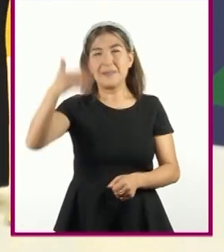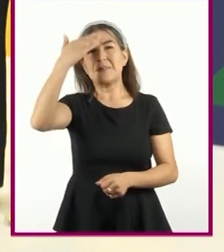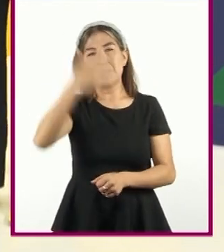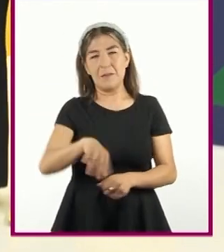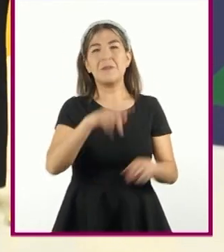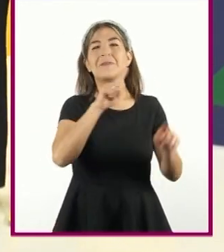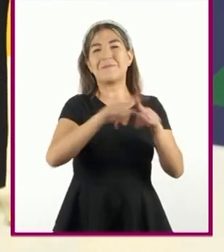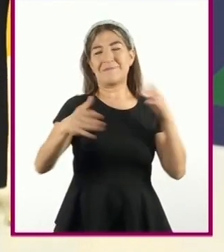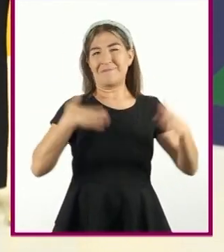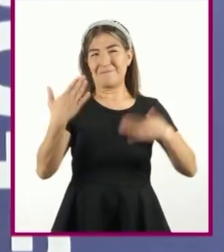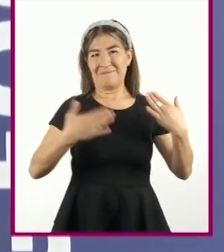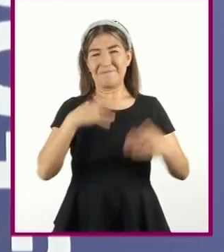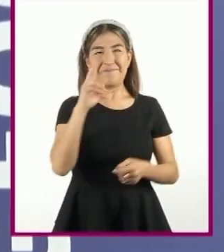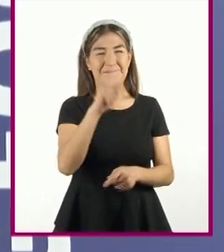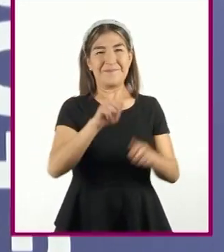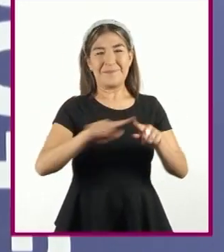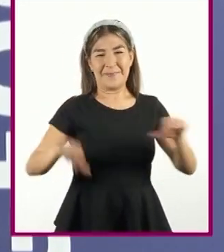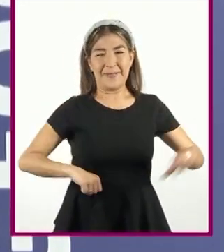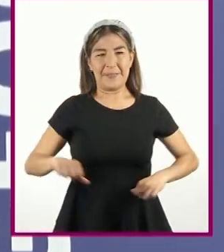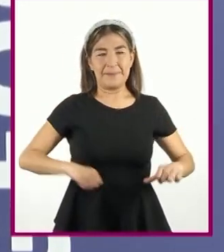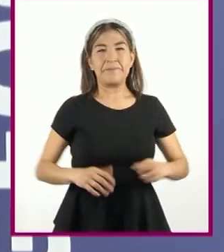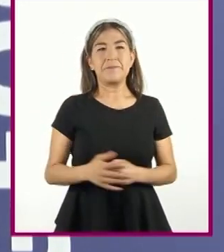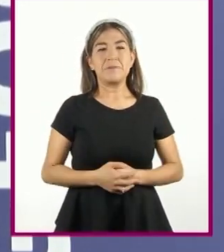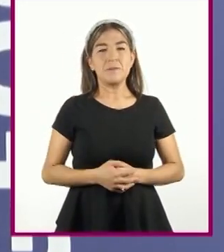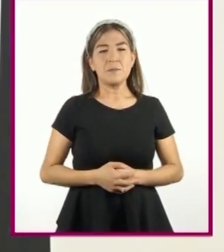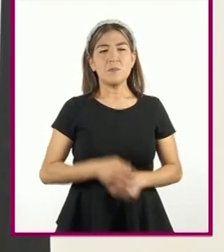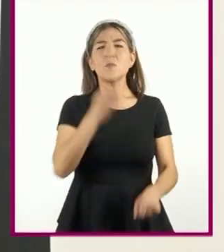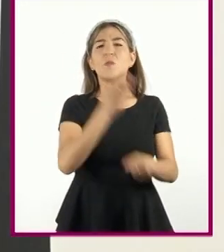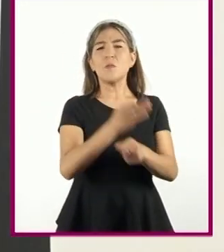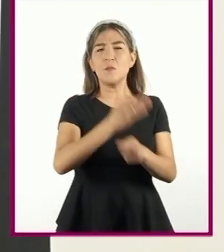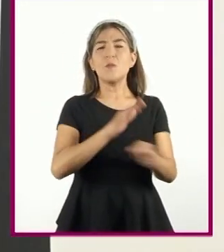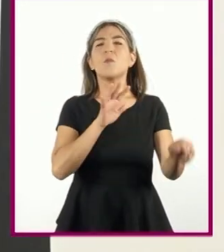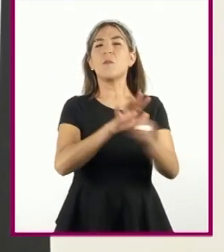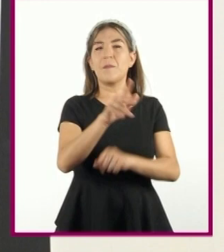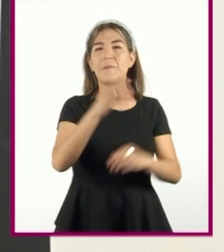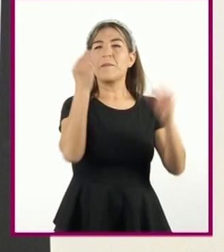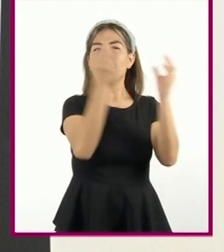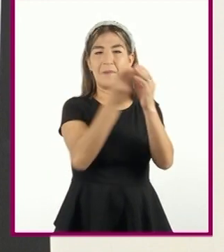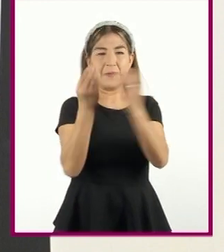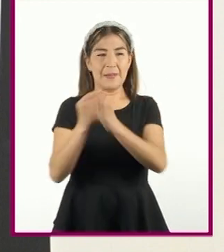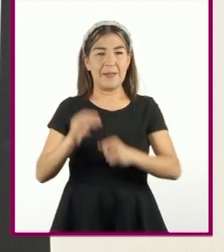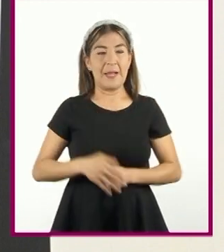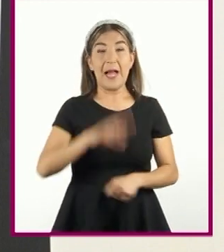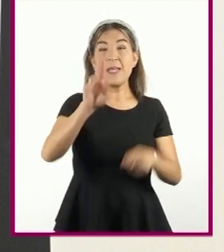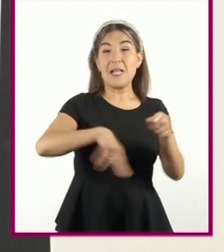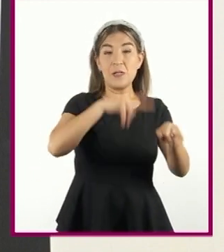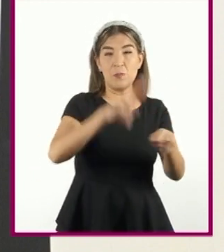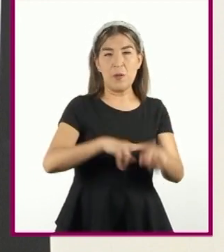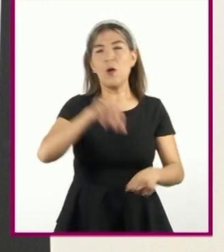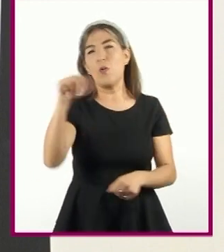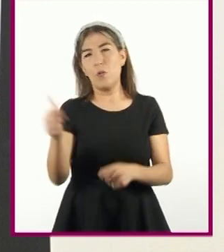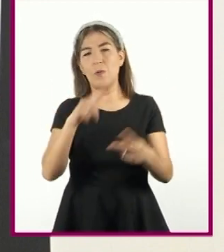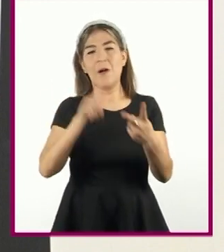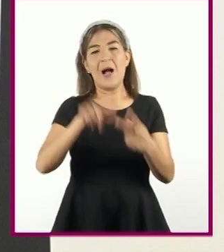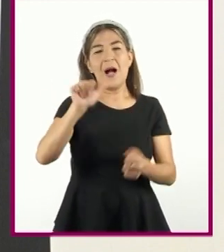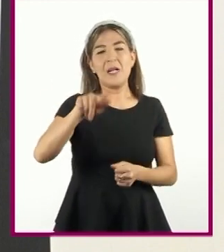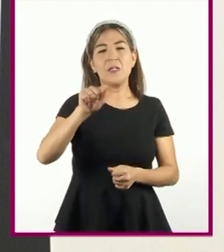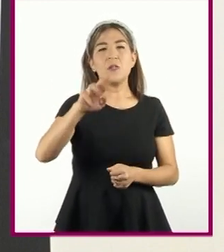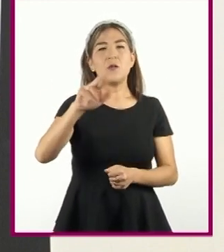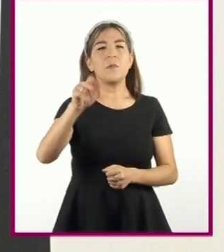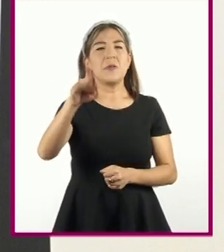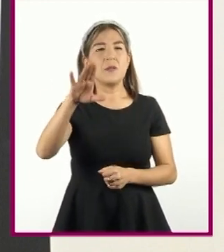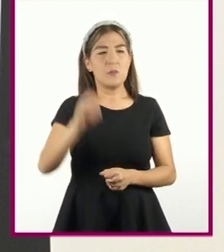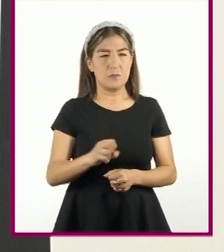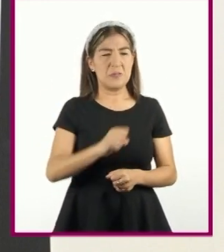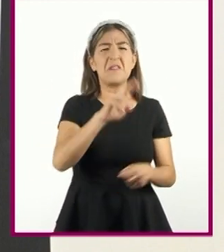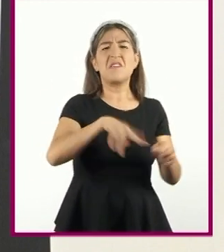una divertida dinámica. Los riesgos se clasifican en naturales y antrópicos. Los naturales pueden